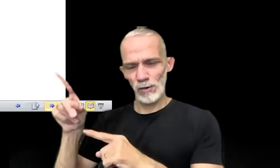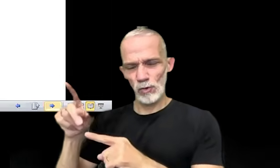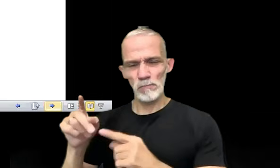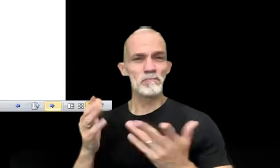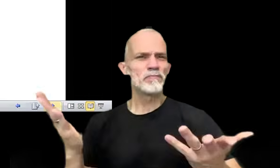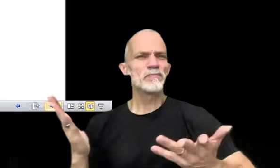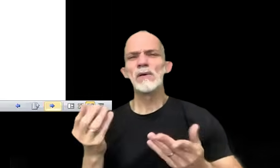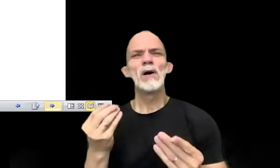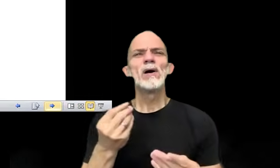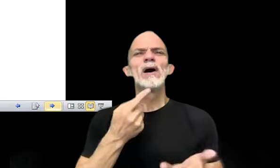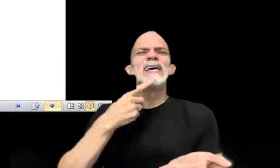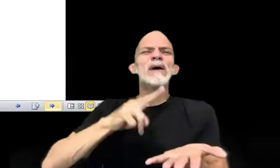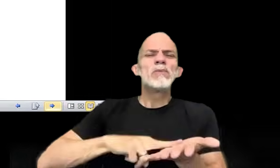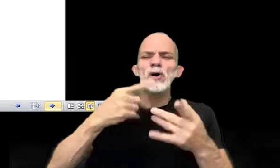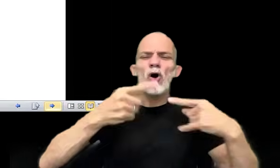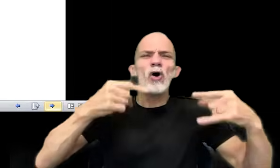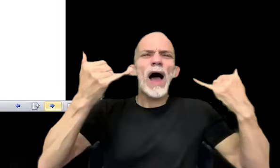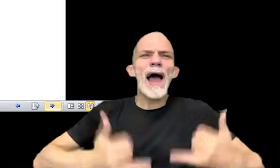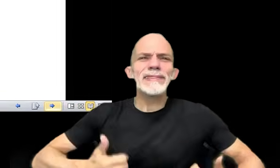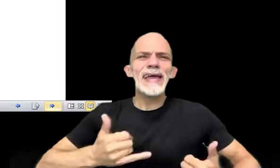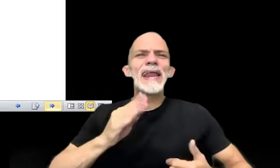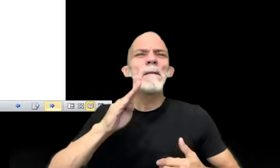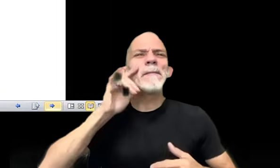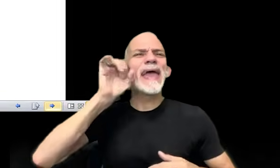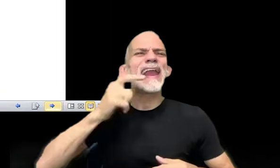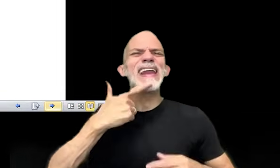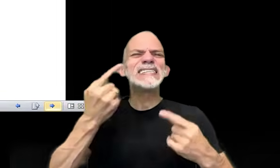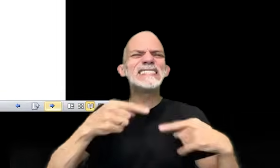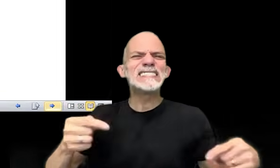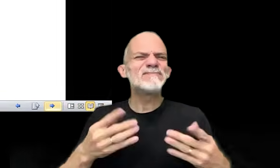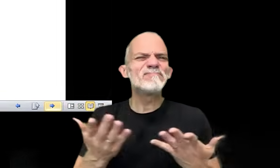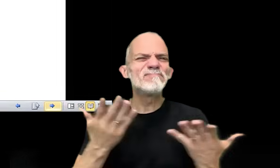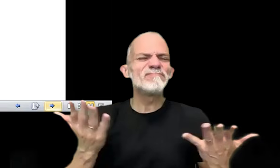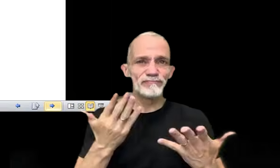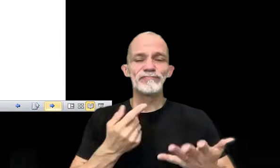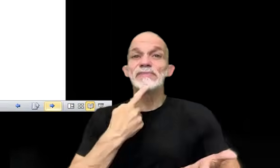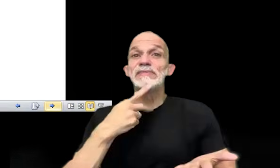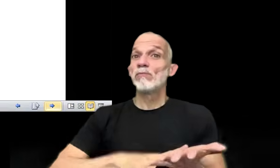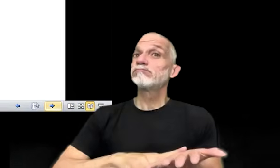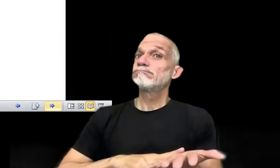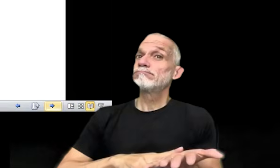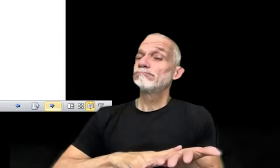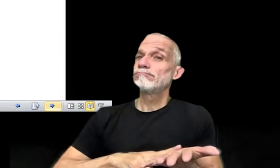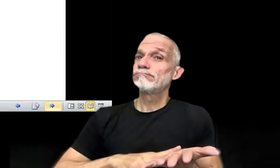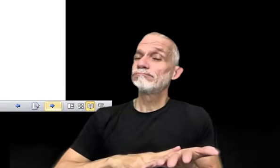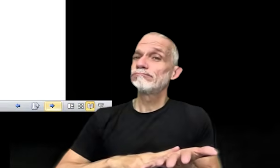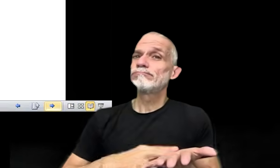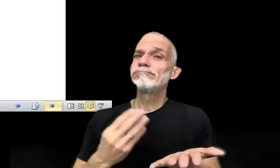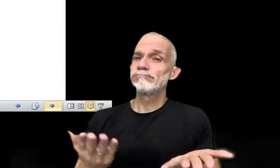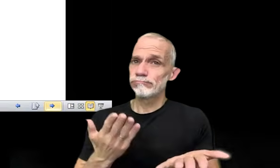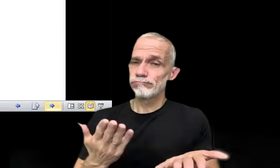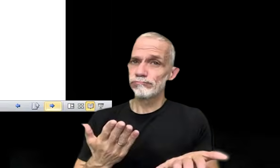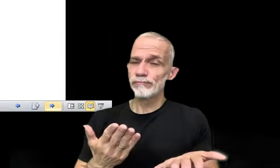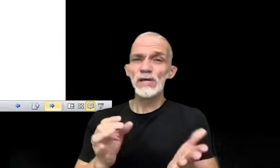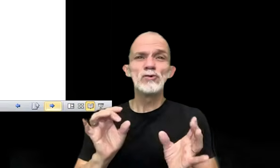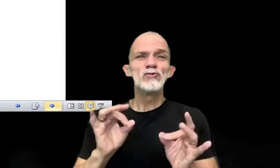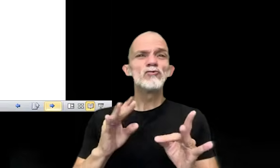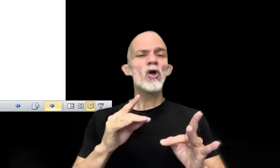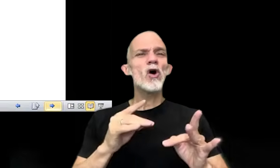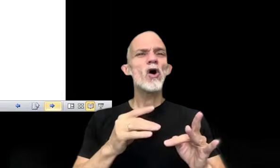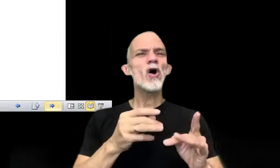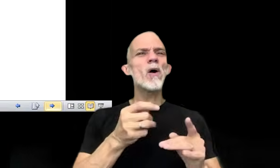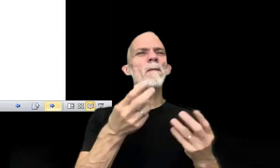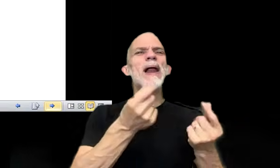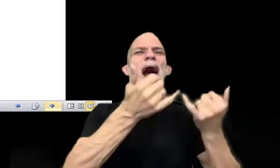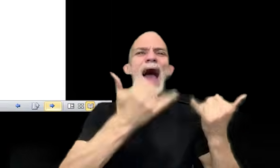exterior. Y cuando decimos grava la tenencia de bienes, recordemos que grava, ¿sí? Solo el